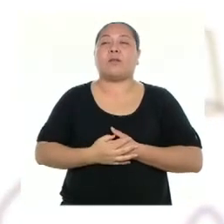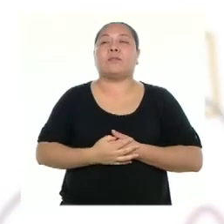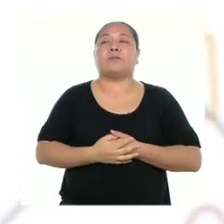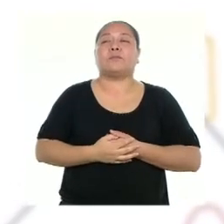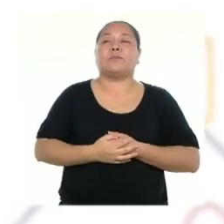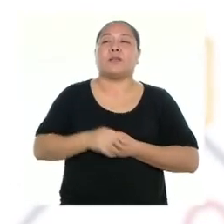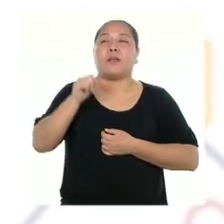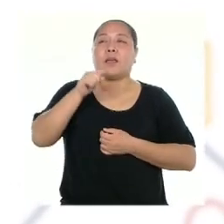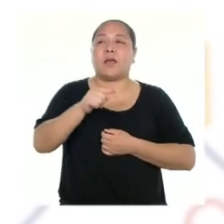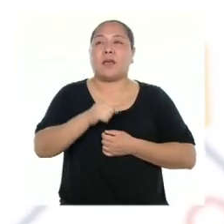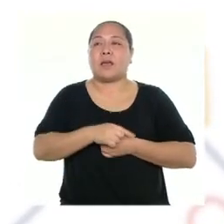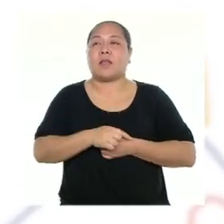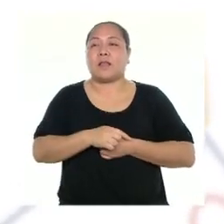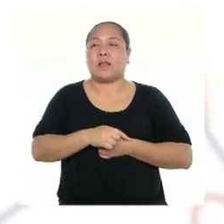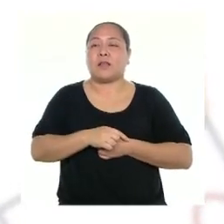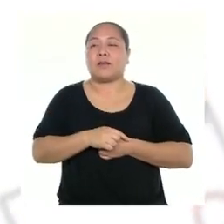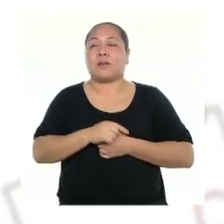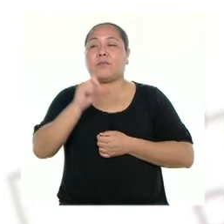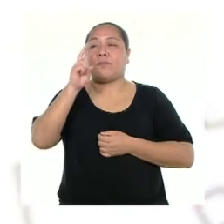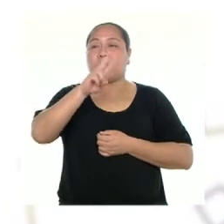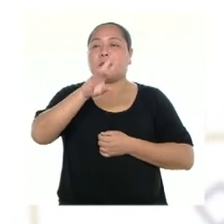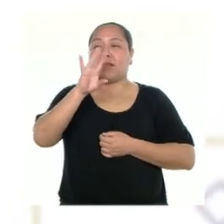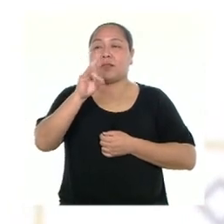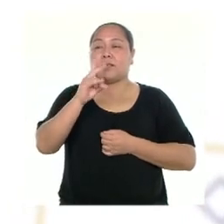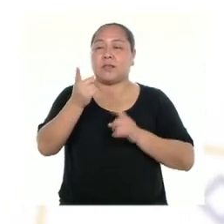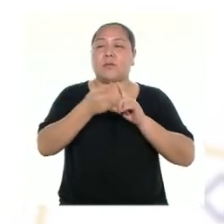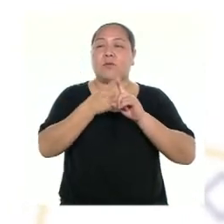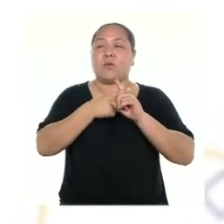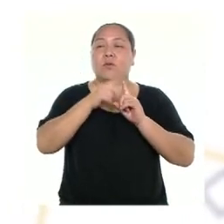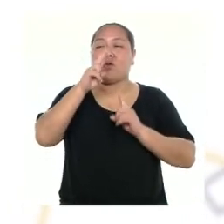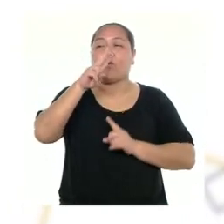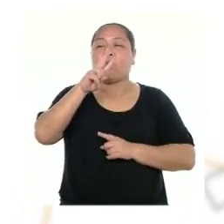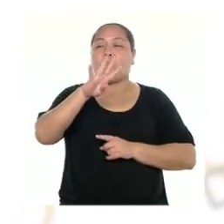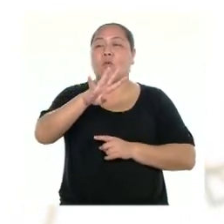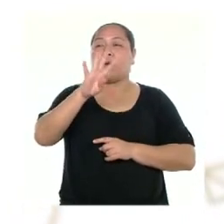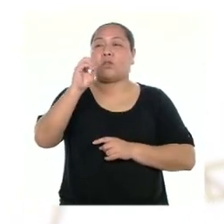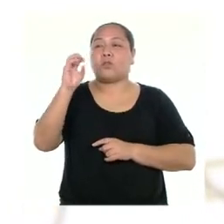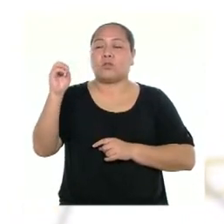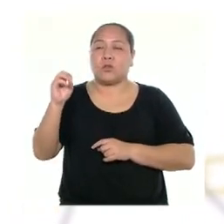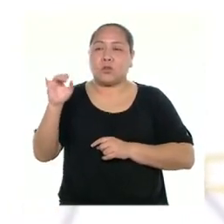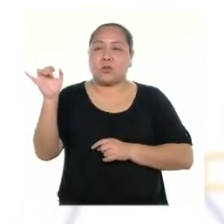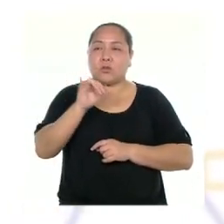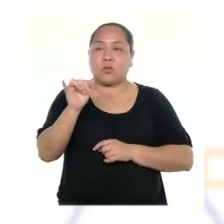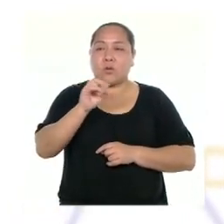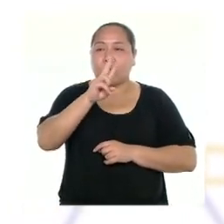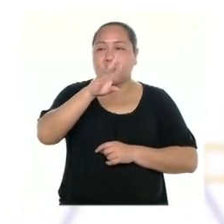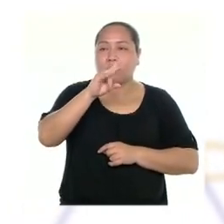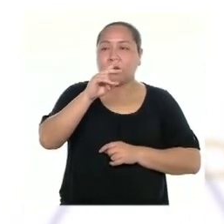El área de la cuenca sería 27 por 400 igual a 10.800 kilómetros